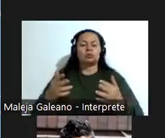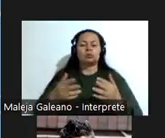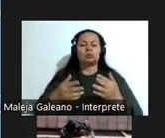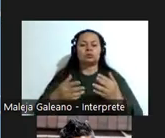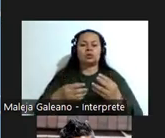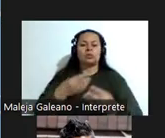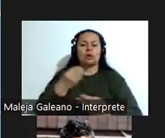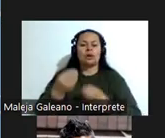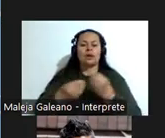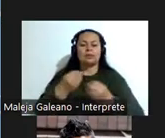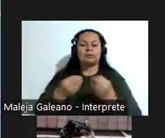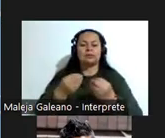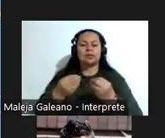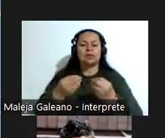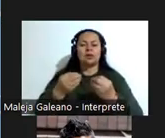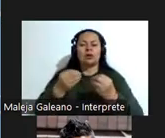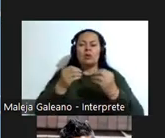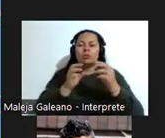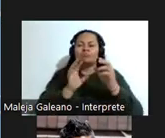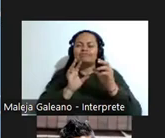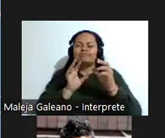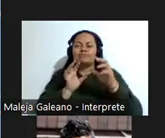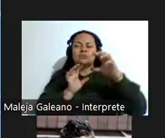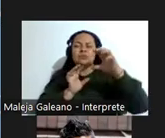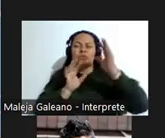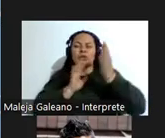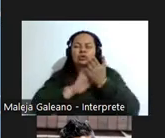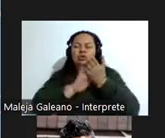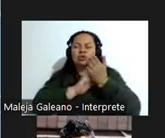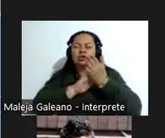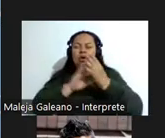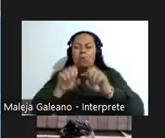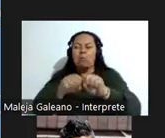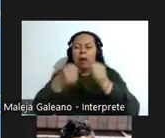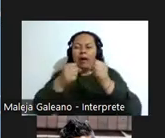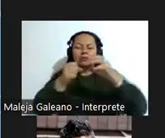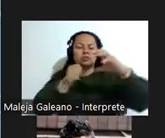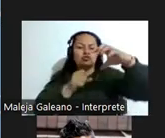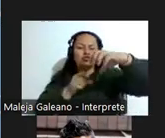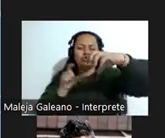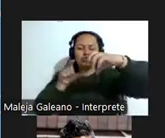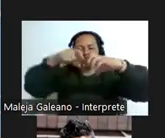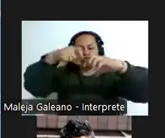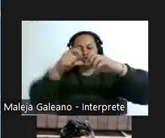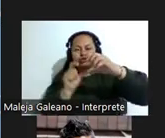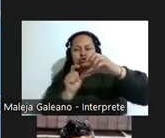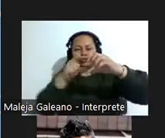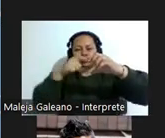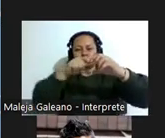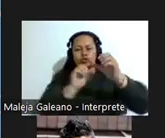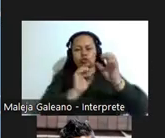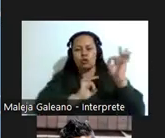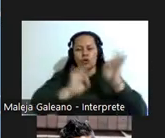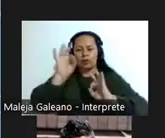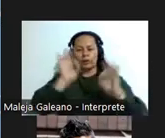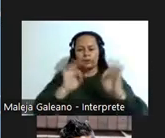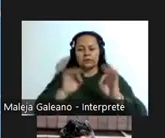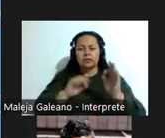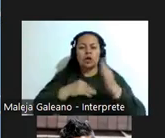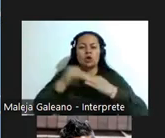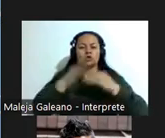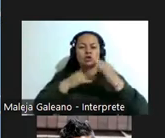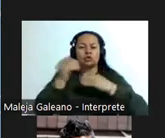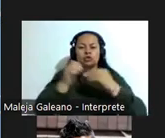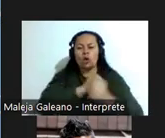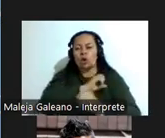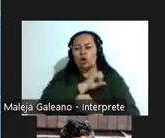pieza de ese rompecabezas que hay de todo un cosmos de conocimiento y de saberes que se construyen con otras y con otros, que